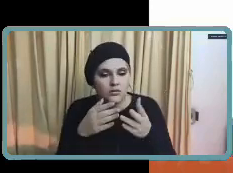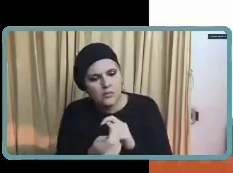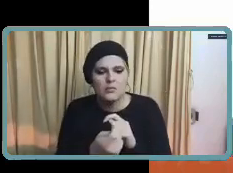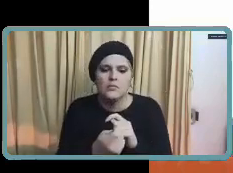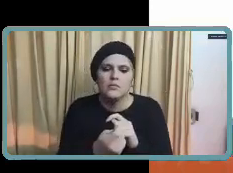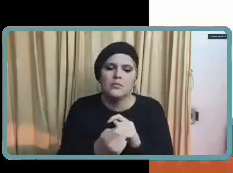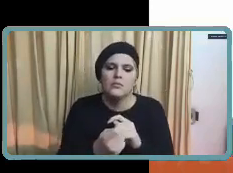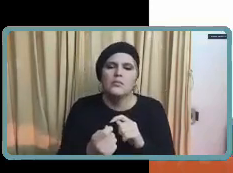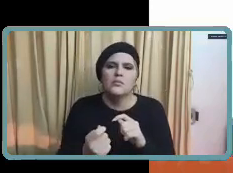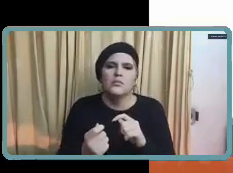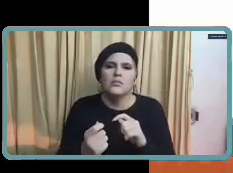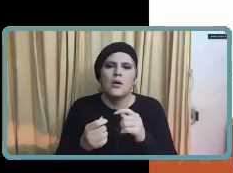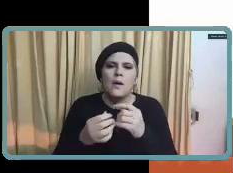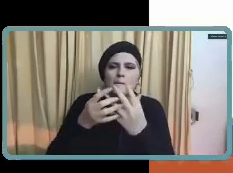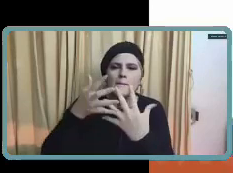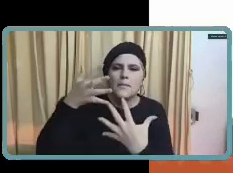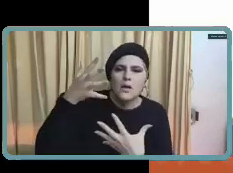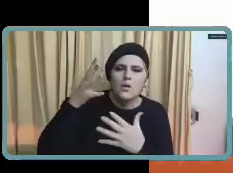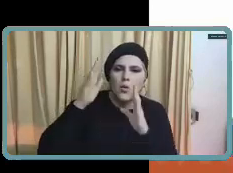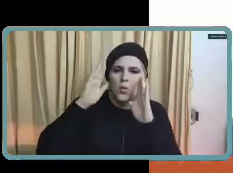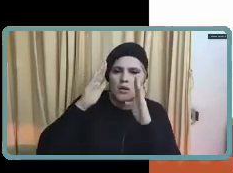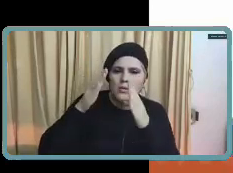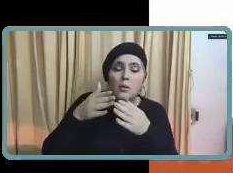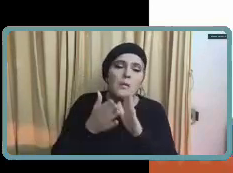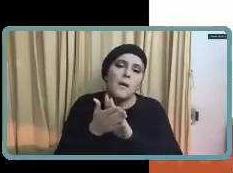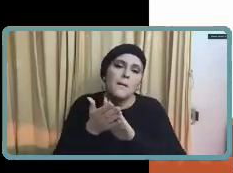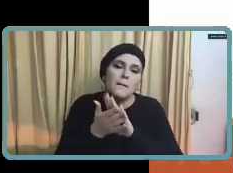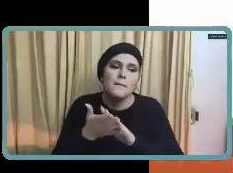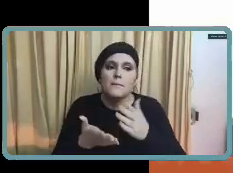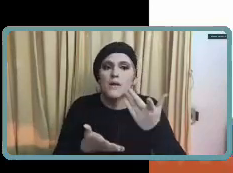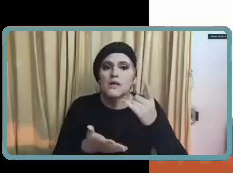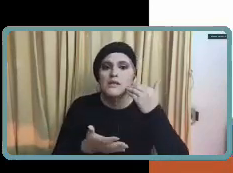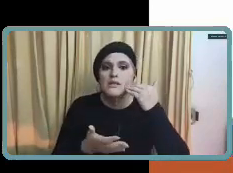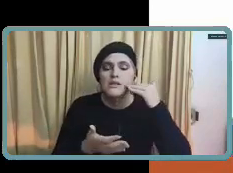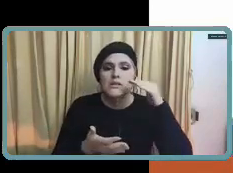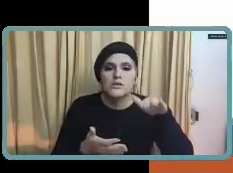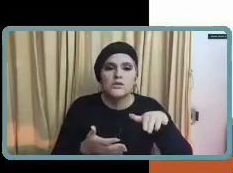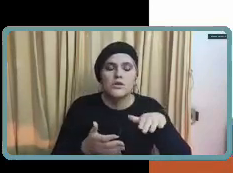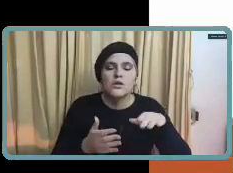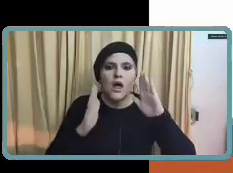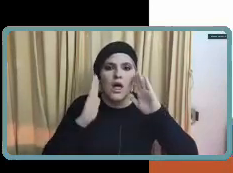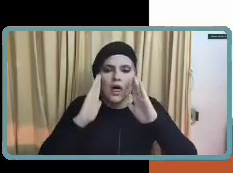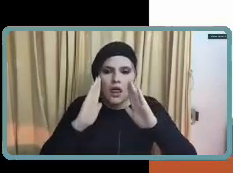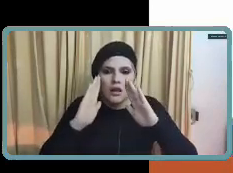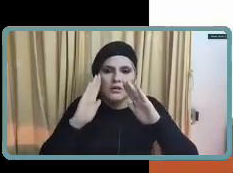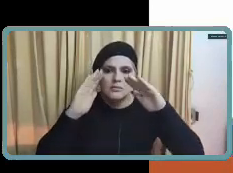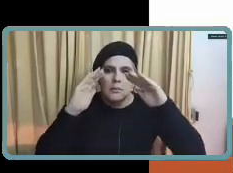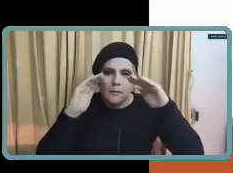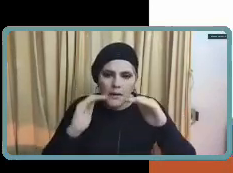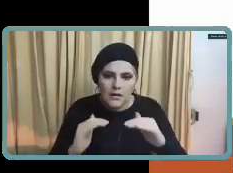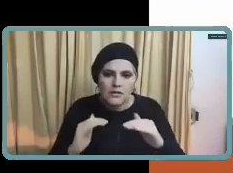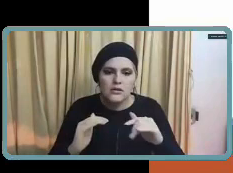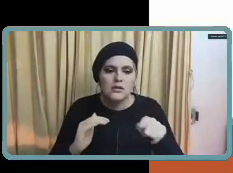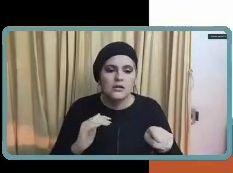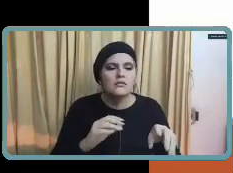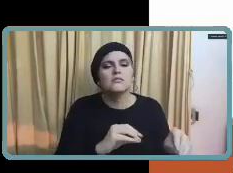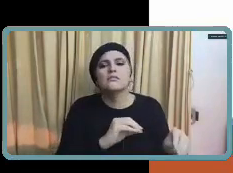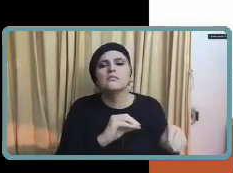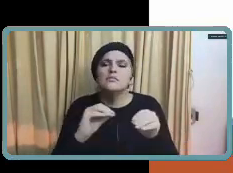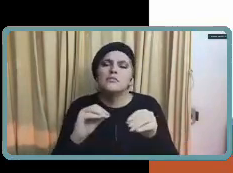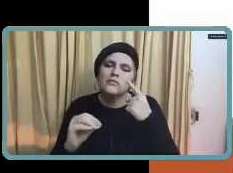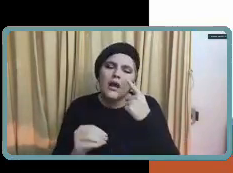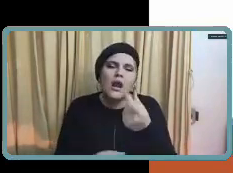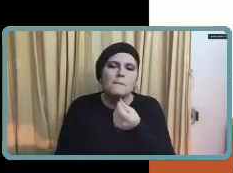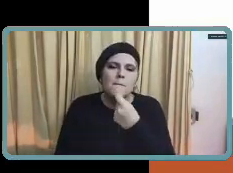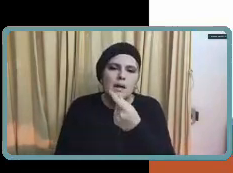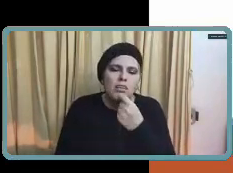pasa también con los niños con déficit atencional. Niños con déficit atencional en que son derivados para que le demos remedio, para que se queden